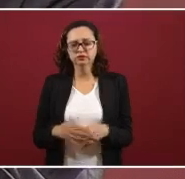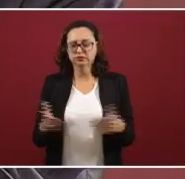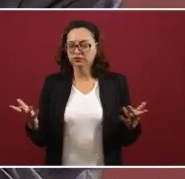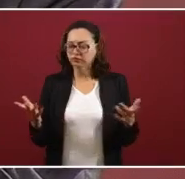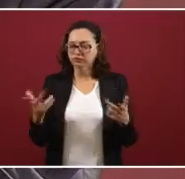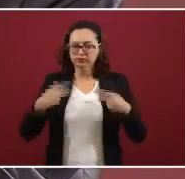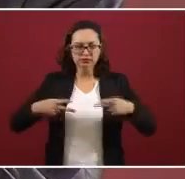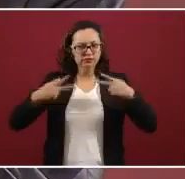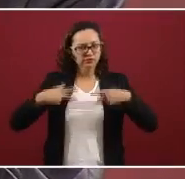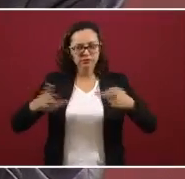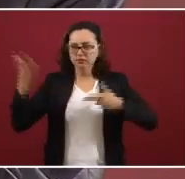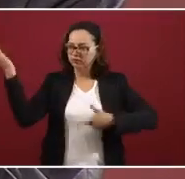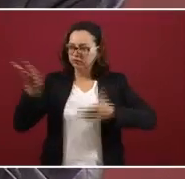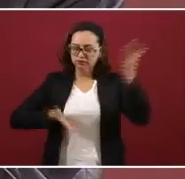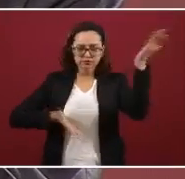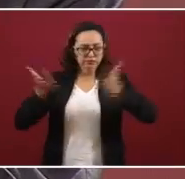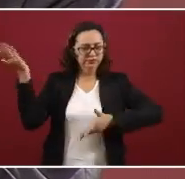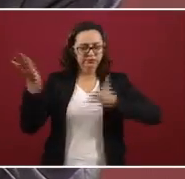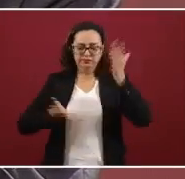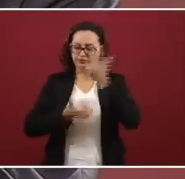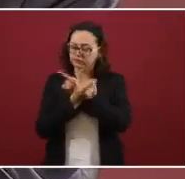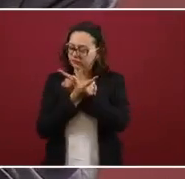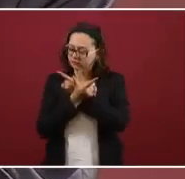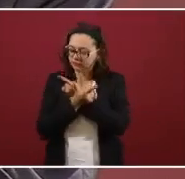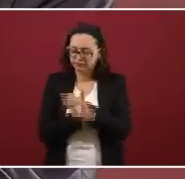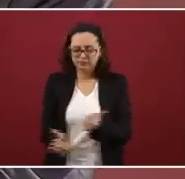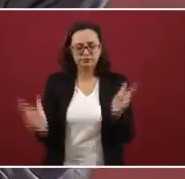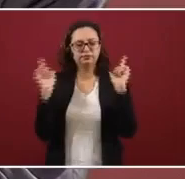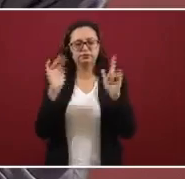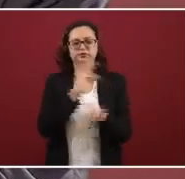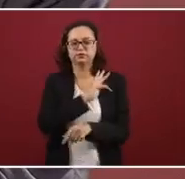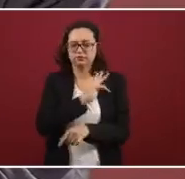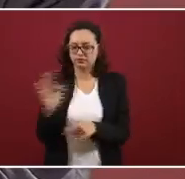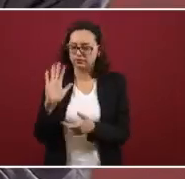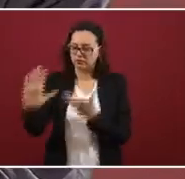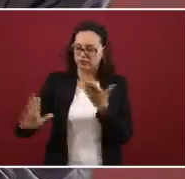todo, se reciben demandas de todo tipo,